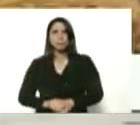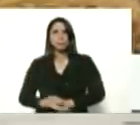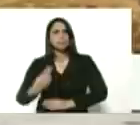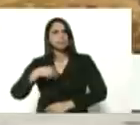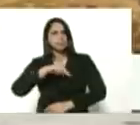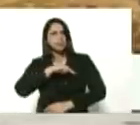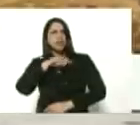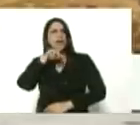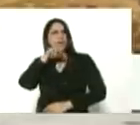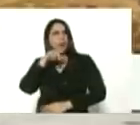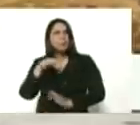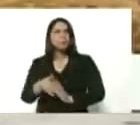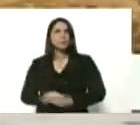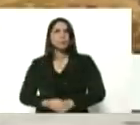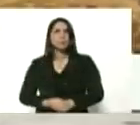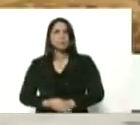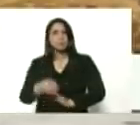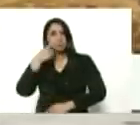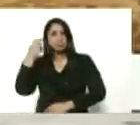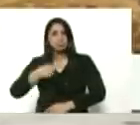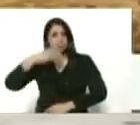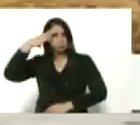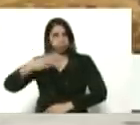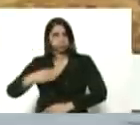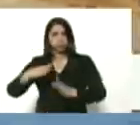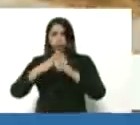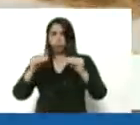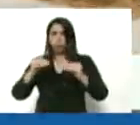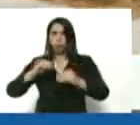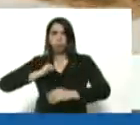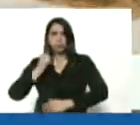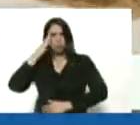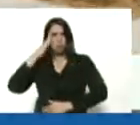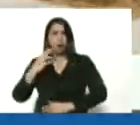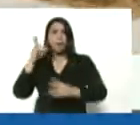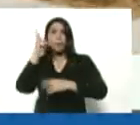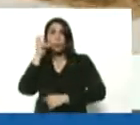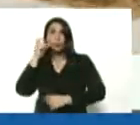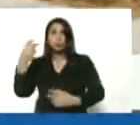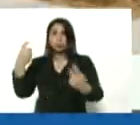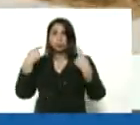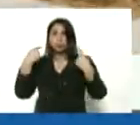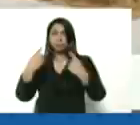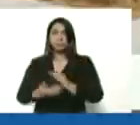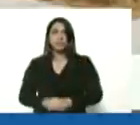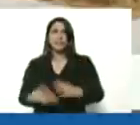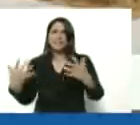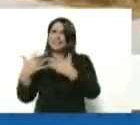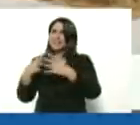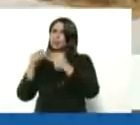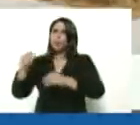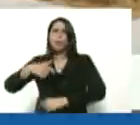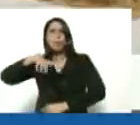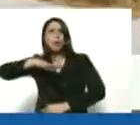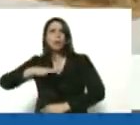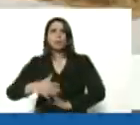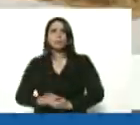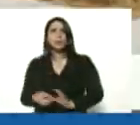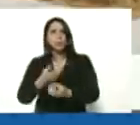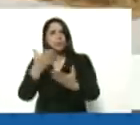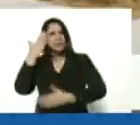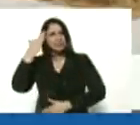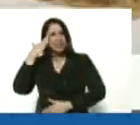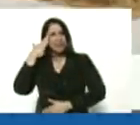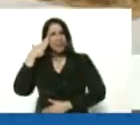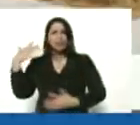Nosotros hablamos, señores generales, almirantes, señores oficiales que me escuchan, de la guerra de todo el pueblo. Ustedes saben que es